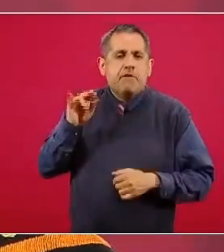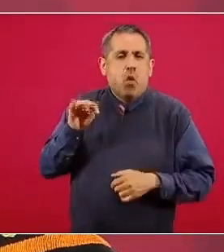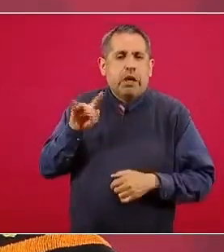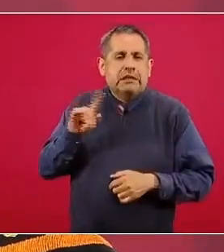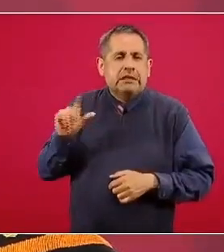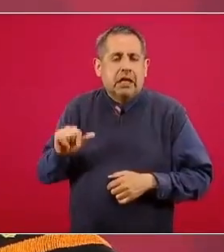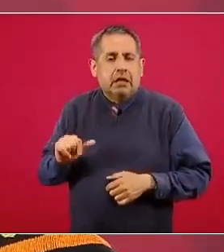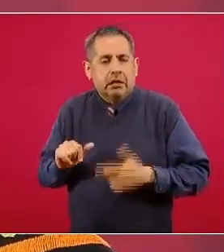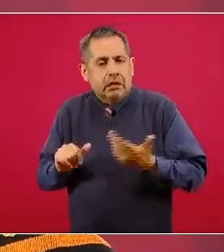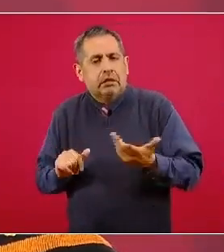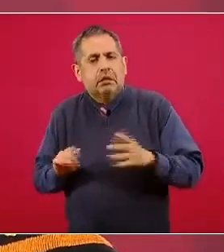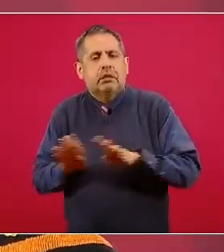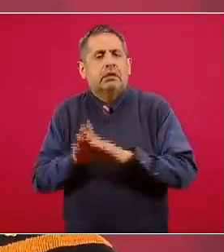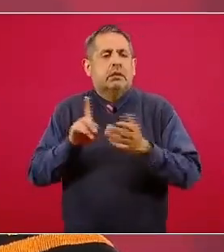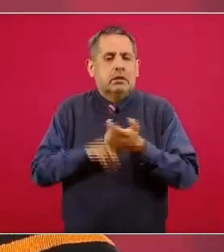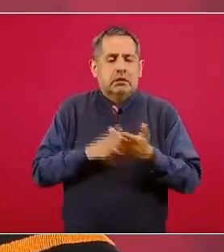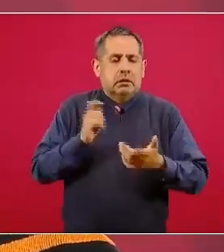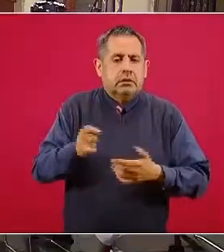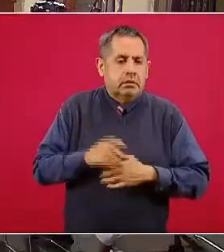de riesgo va a acudir